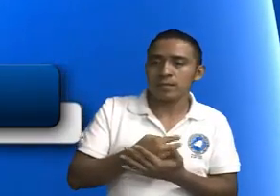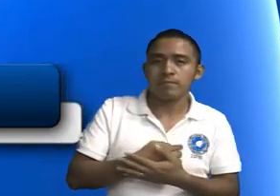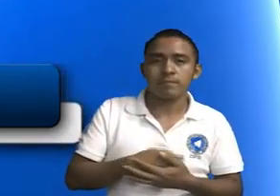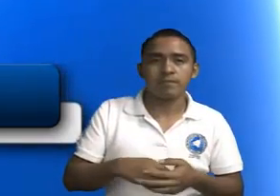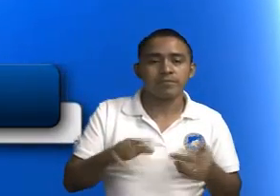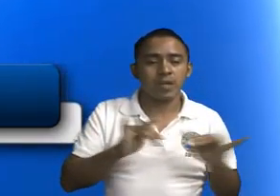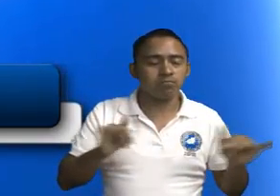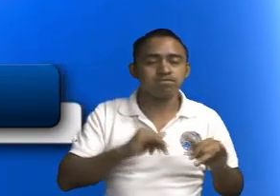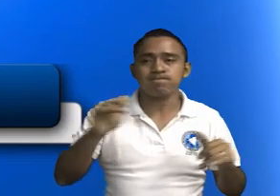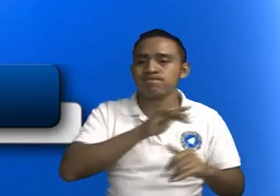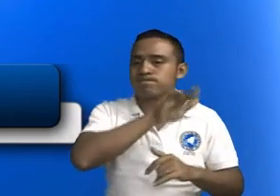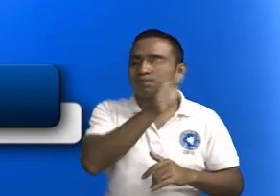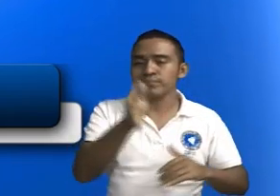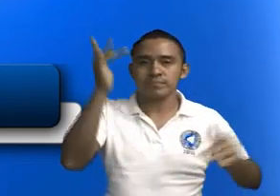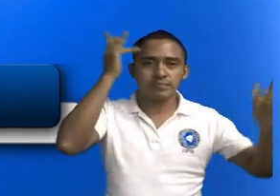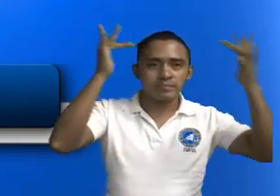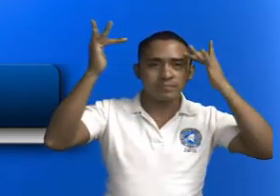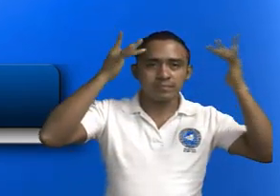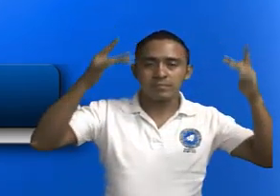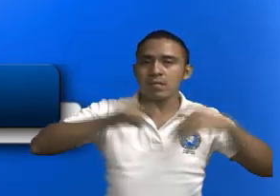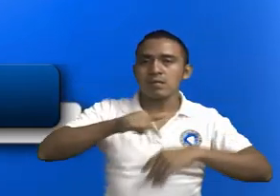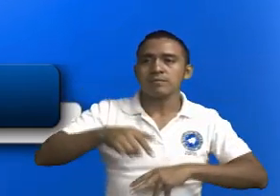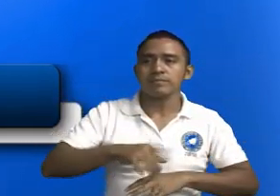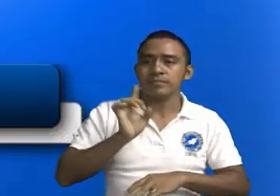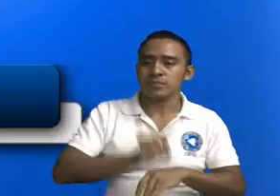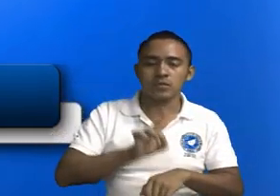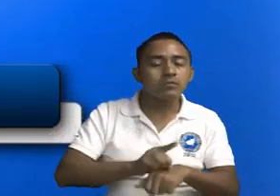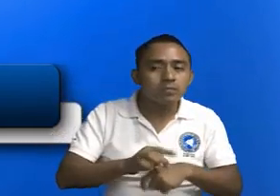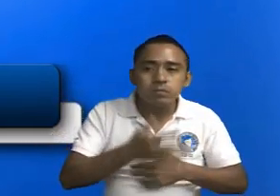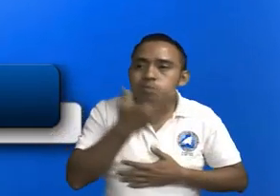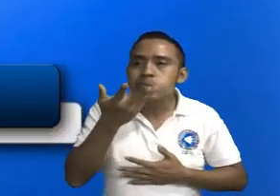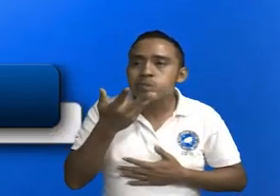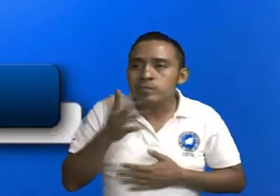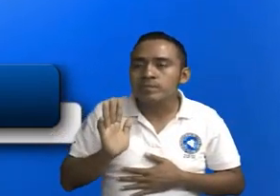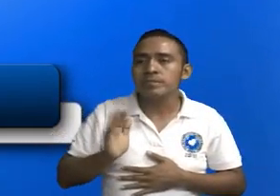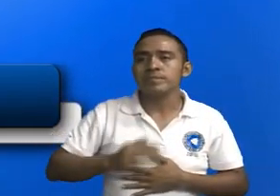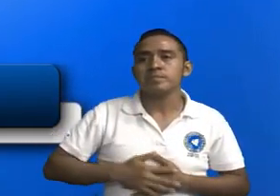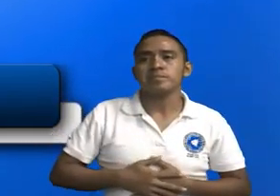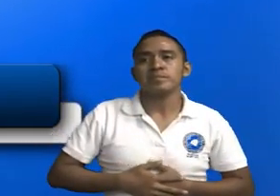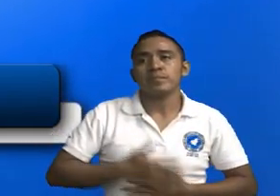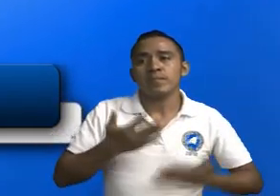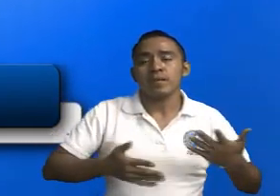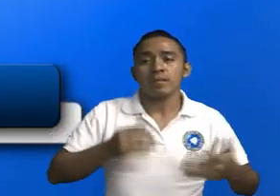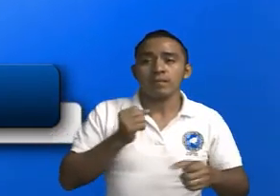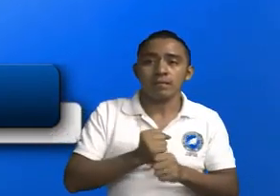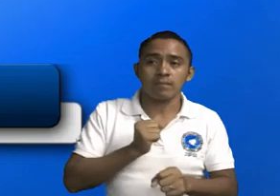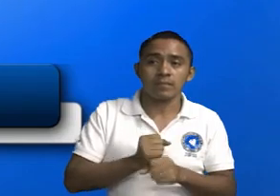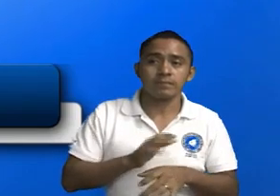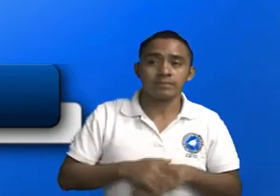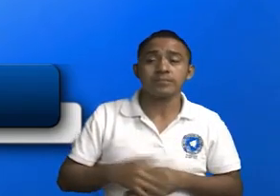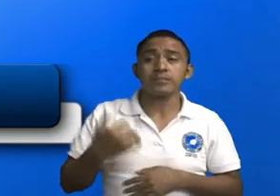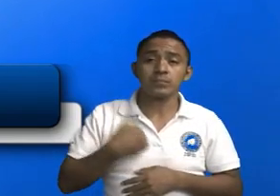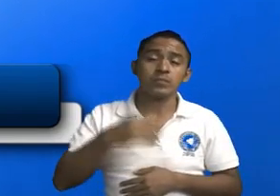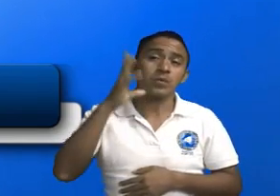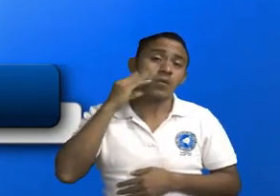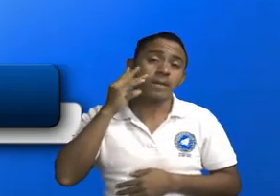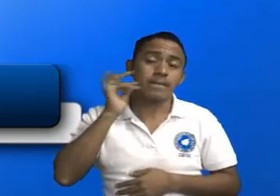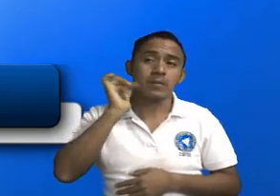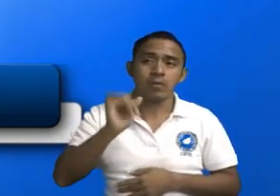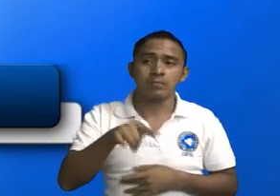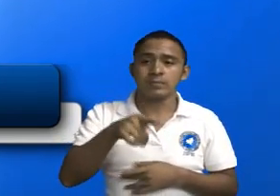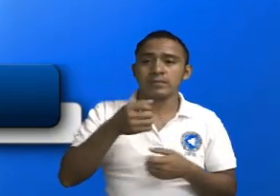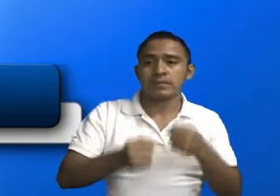que no puede erectarse y va a inmediatamente. Llega, a no ser, ¿verdad?, que el tipo de trabajo lo impide. Por lo menos ha sido mi experiencia, que a lo mejor